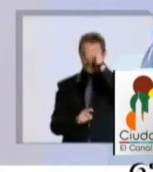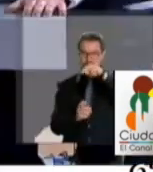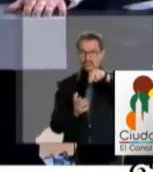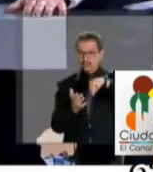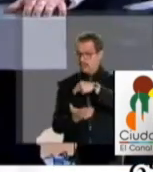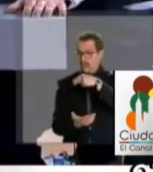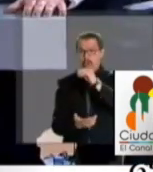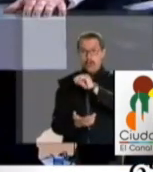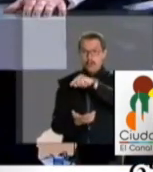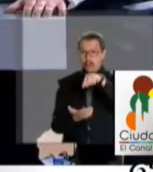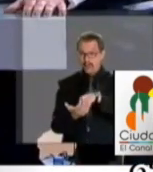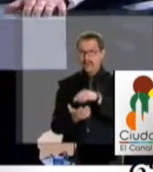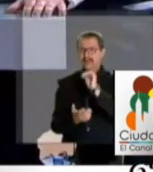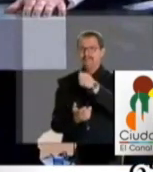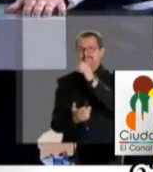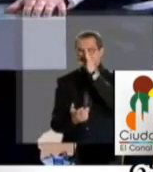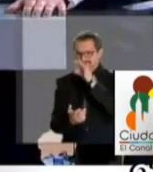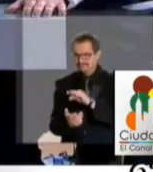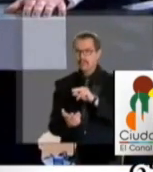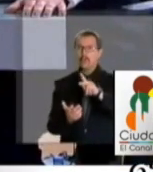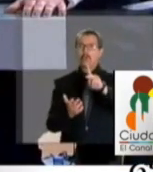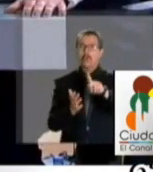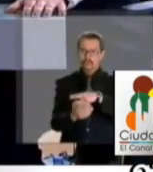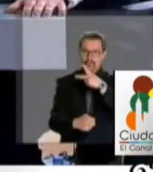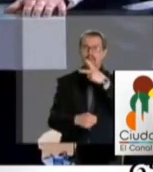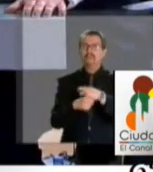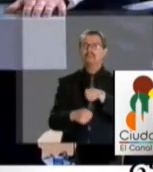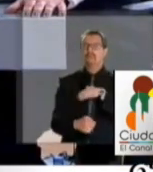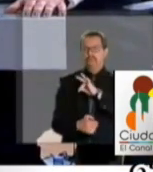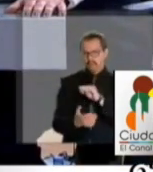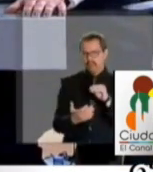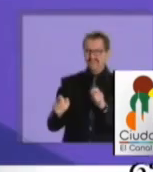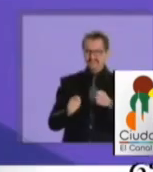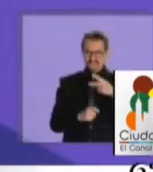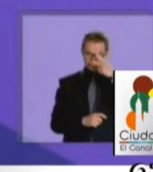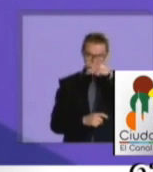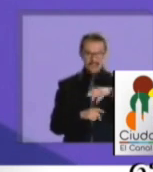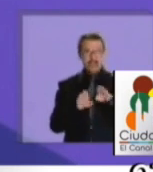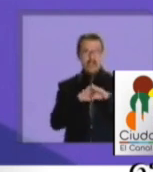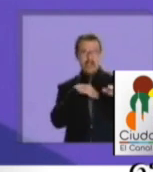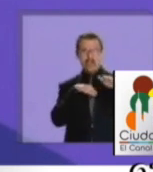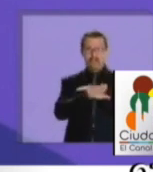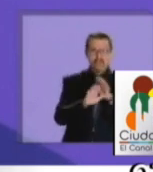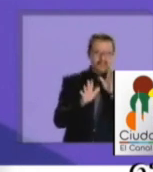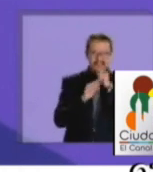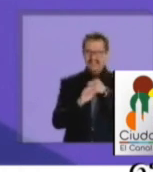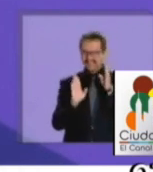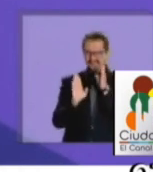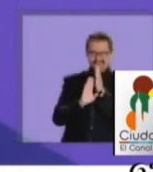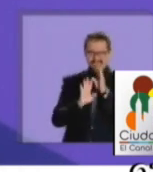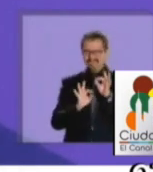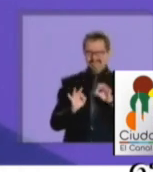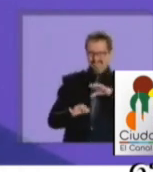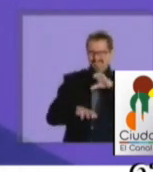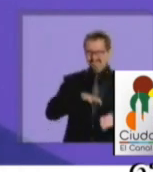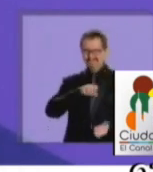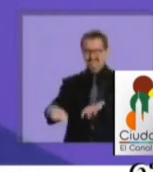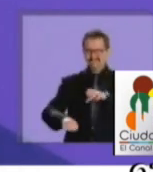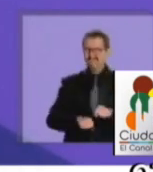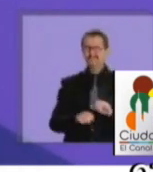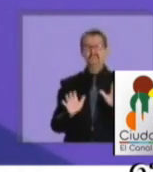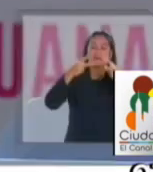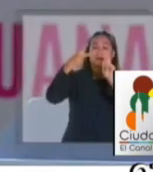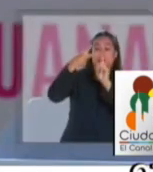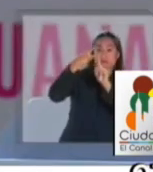de todos los participantes. Por eso al final nos quedó a la inmensa mayoría una sensación de vacío, de